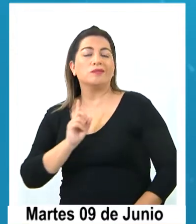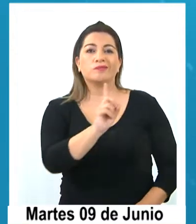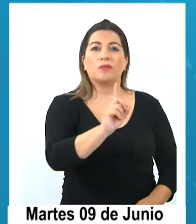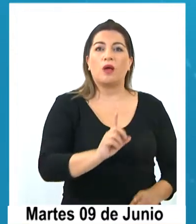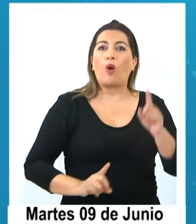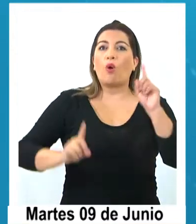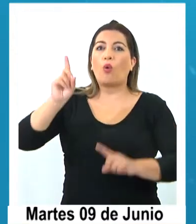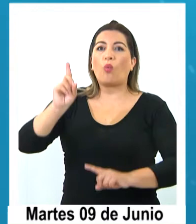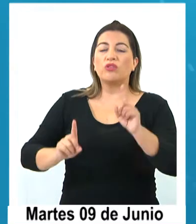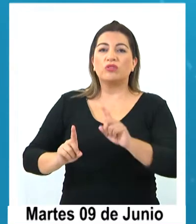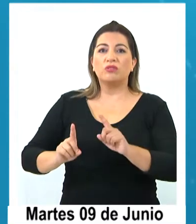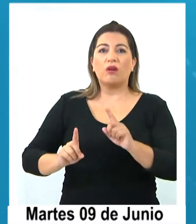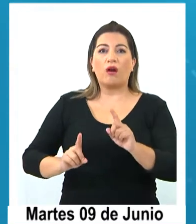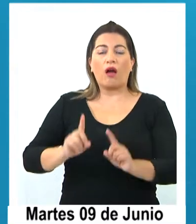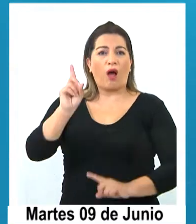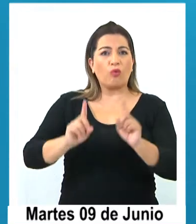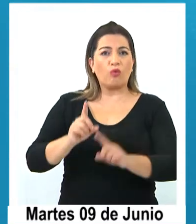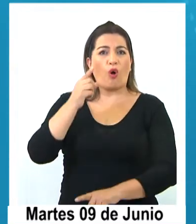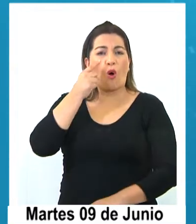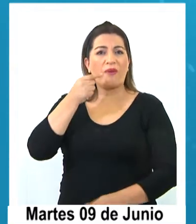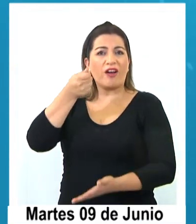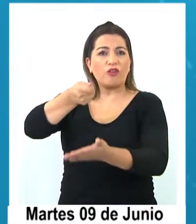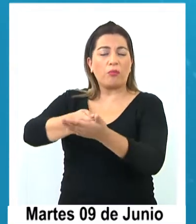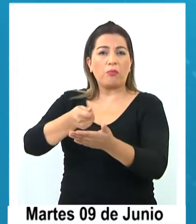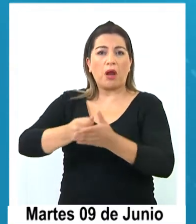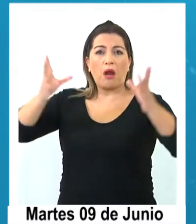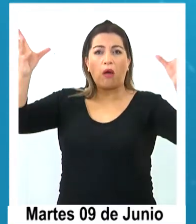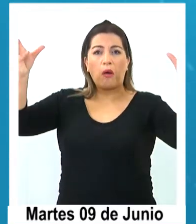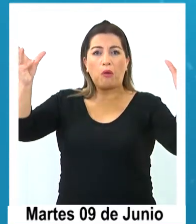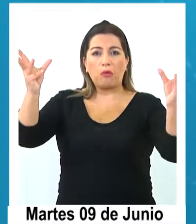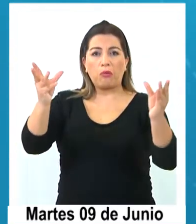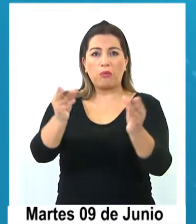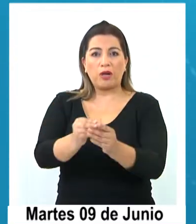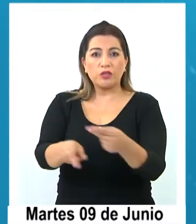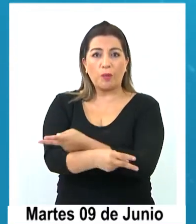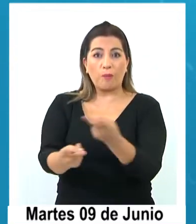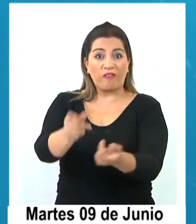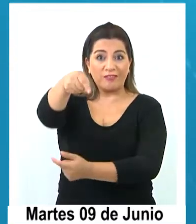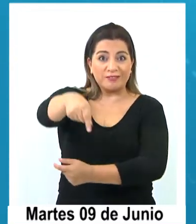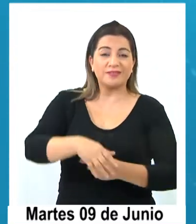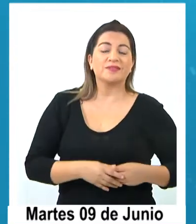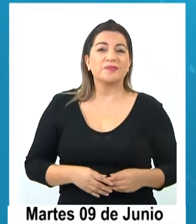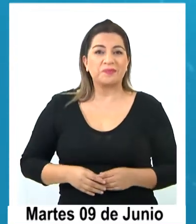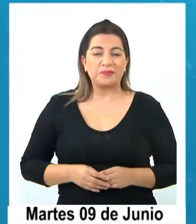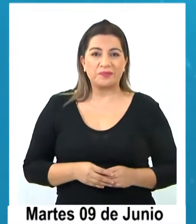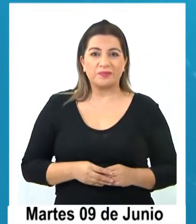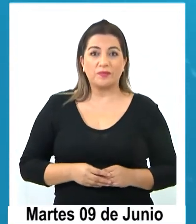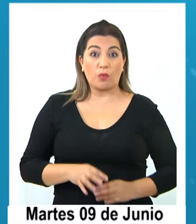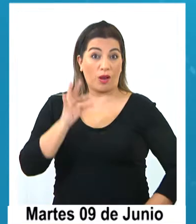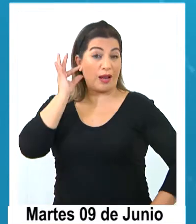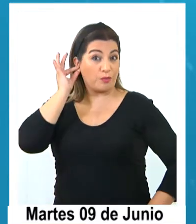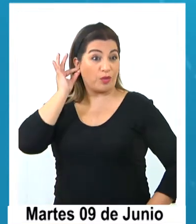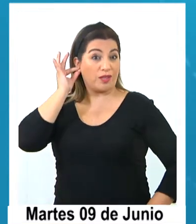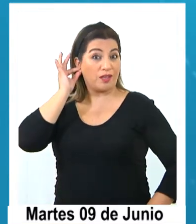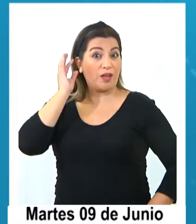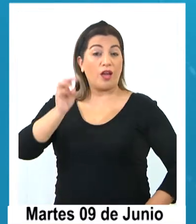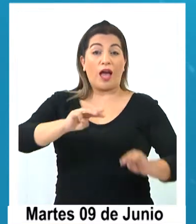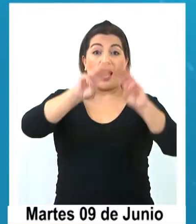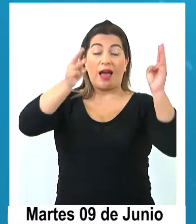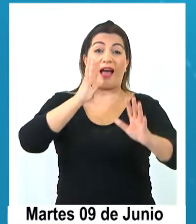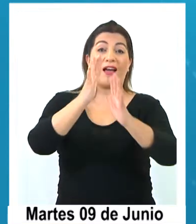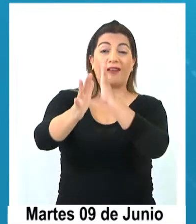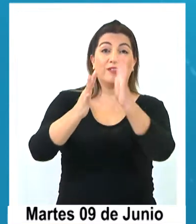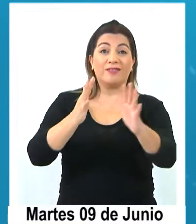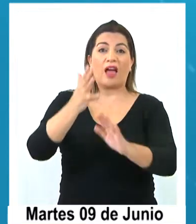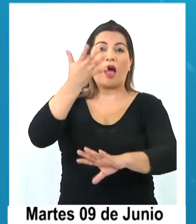cuando le tocaba a los hombres, se reducía el número de público. Entonces, cuando las mujeres íbamos al